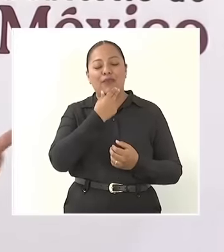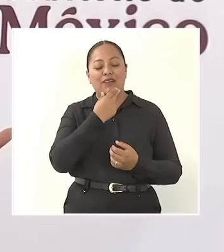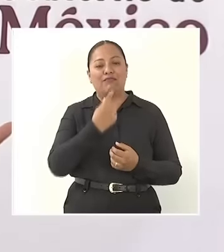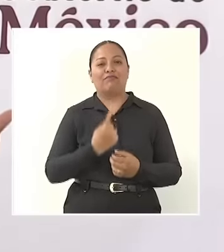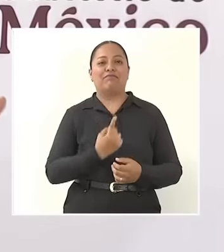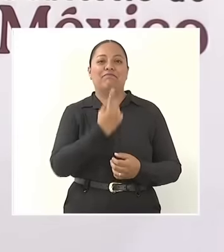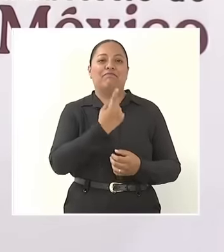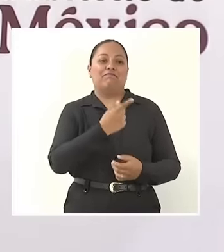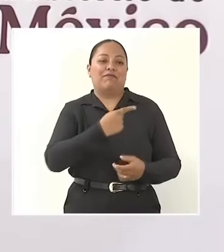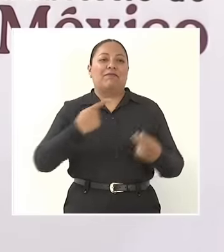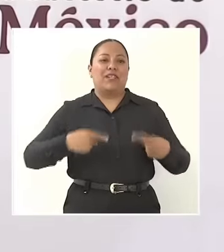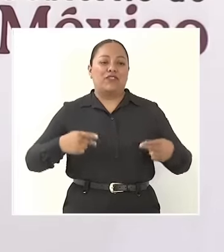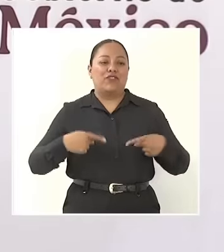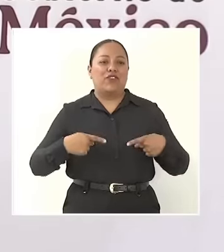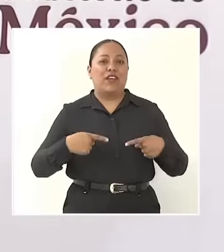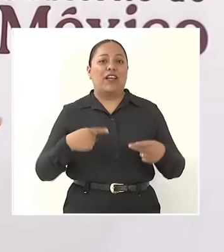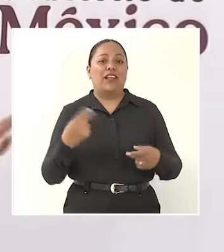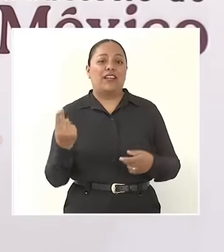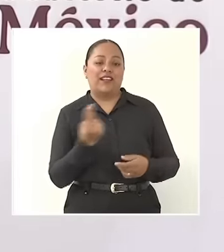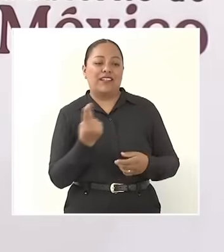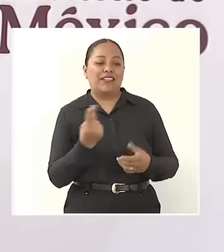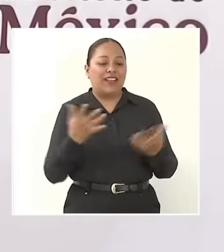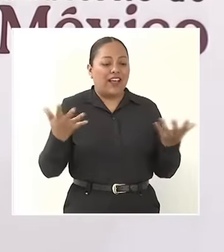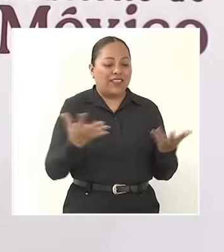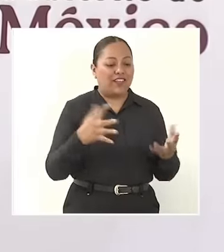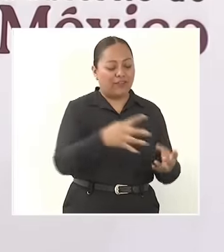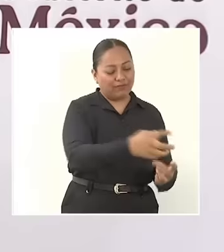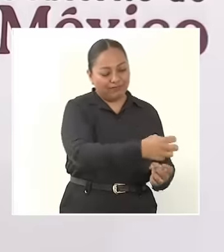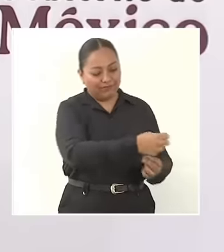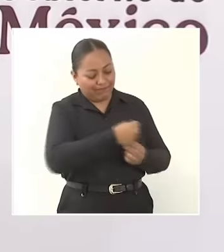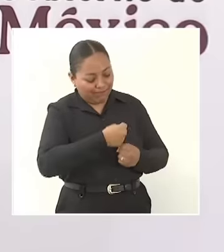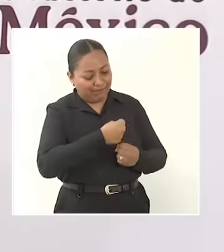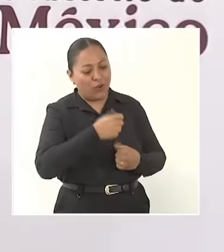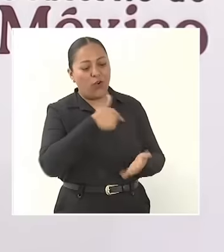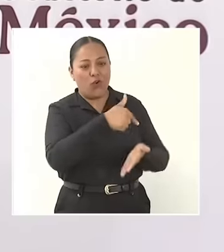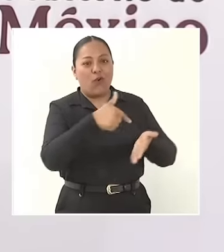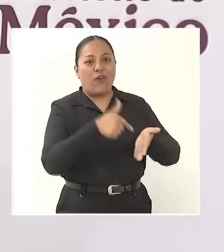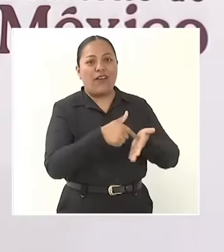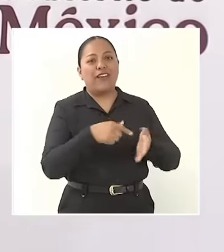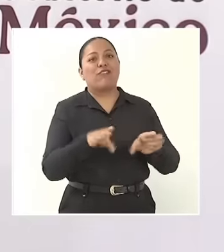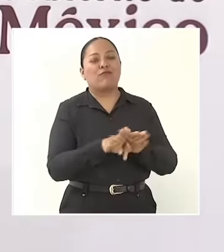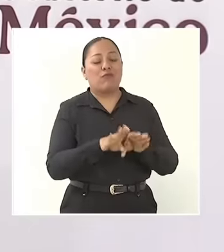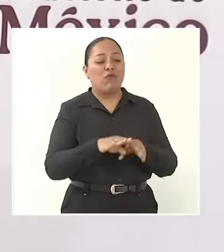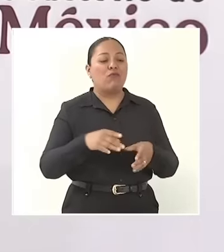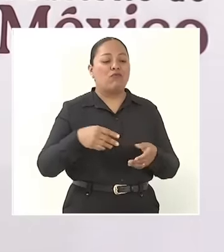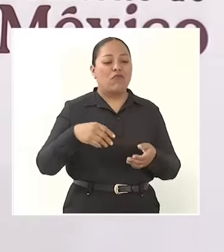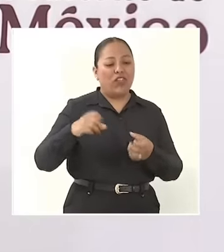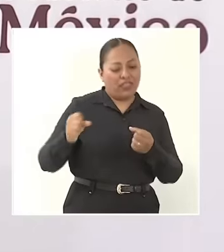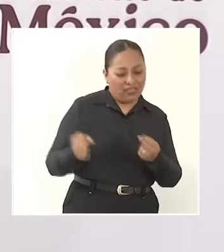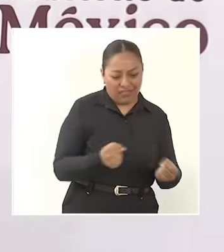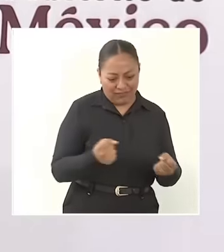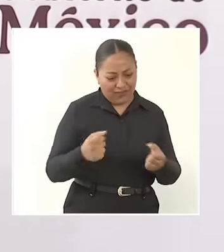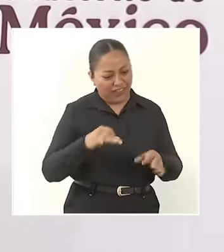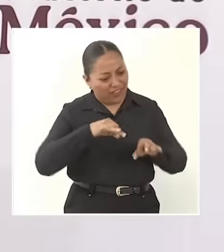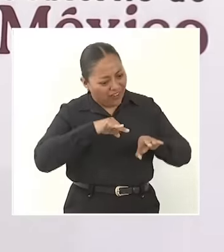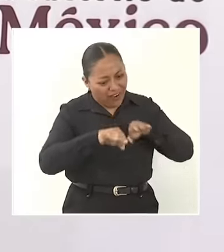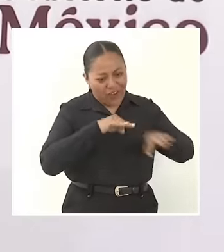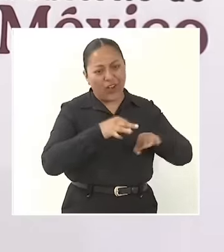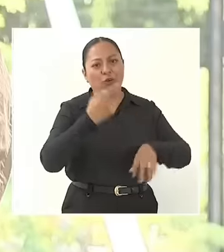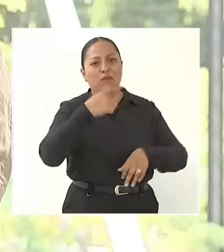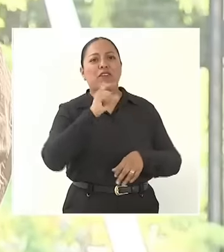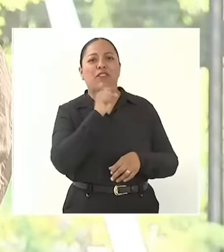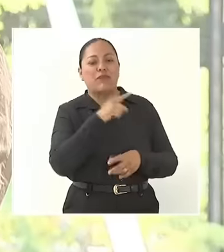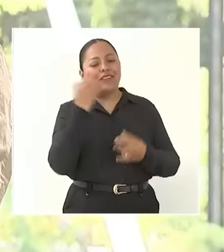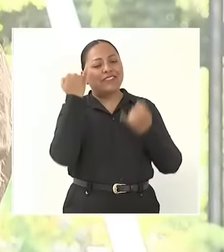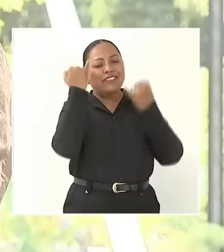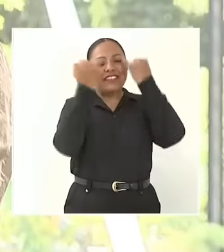pico y la pala, sino con lo que piensa al picar y palear. ¿Y qué pensamos al picar y palear? Pues pensamos en